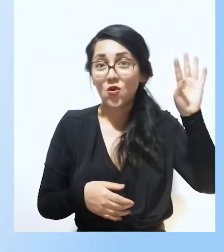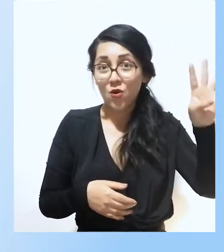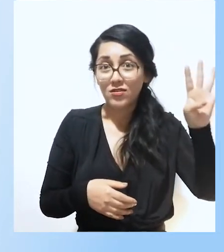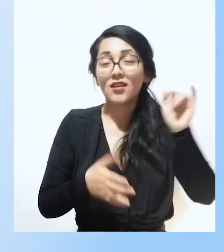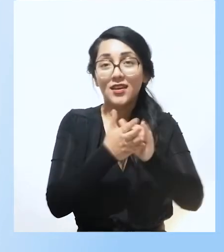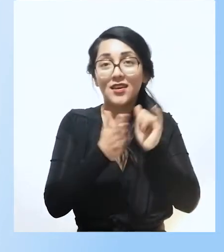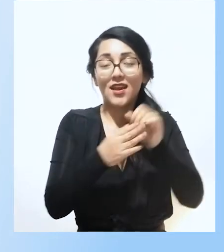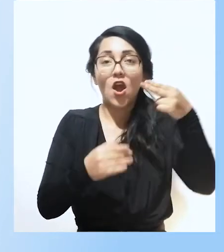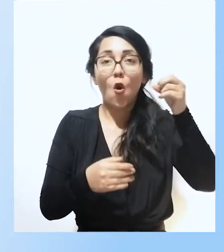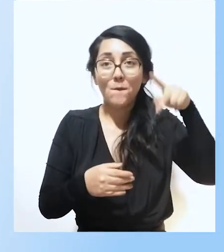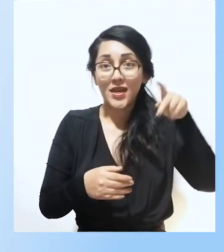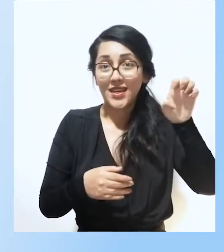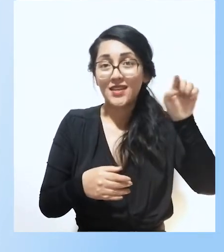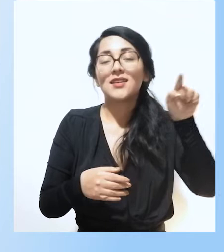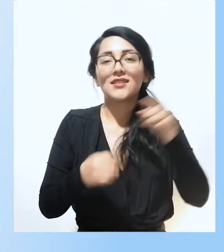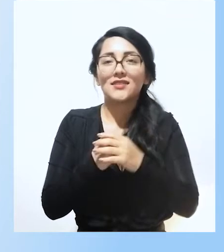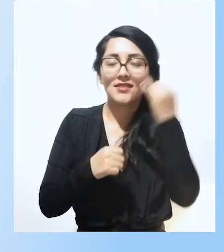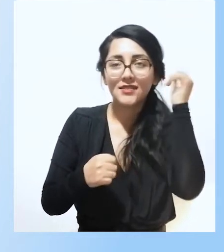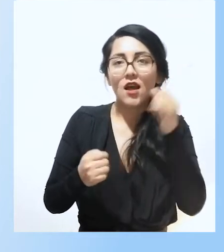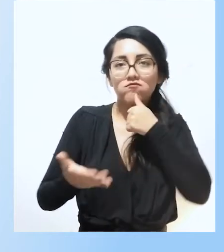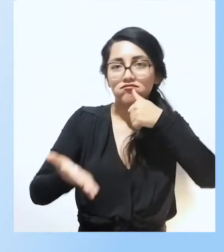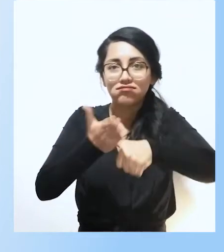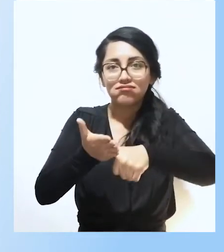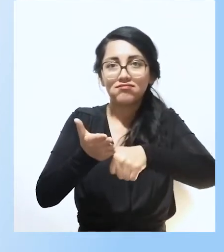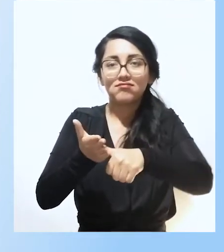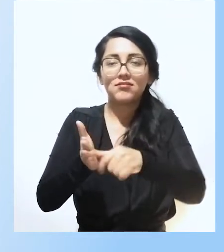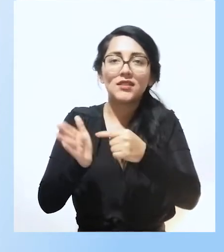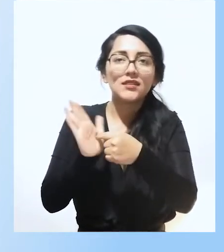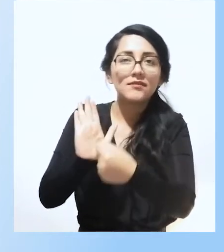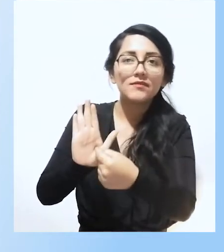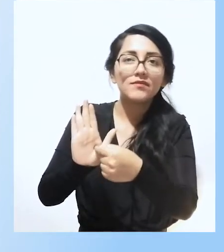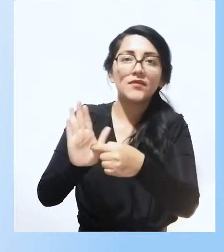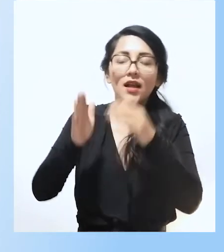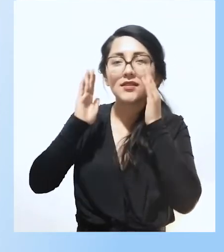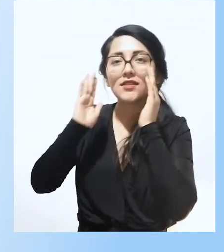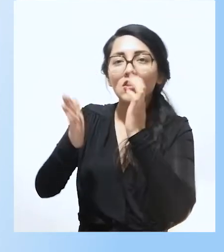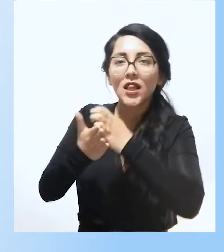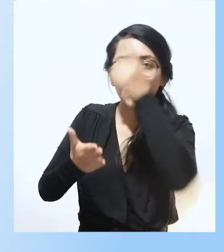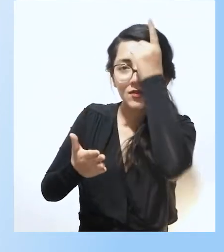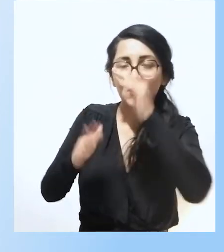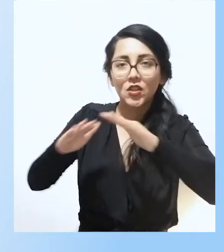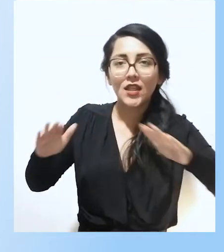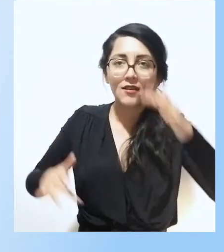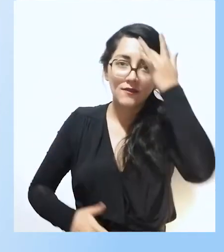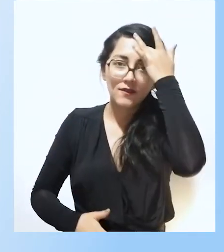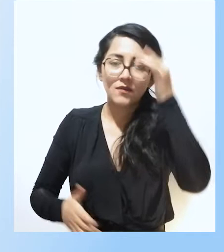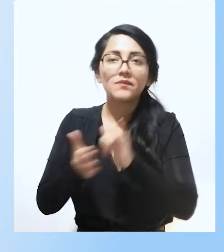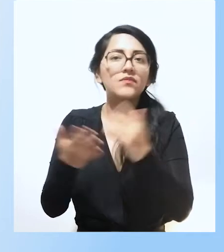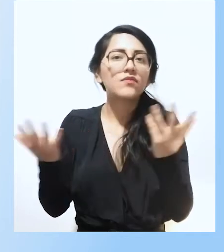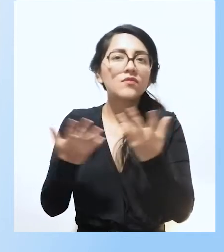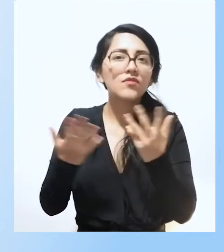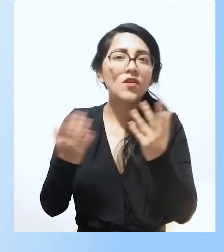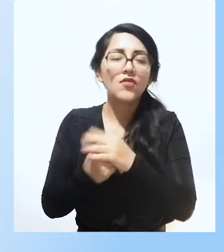carta también para la atención educativa de los niños enfermos. Esta carta fue aprobada en Barcelona en